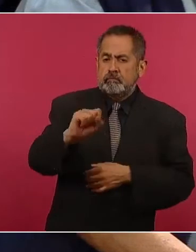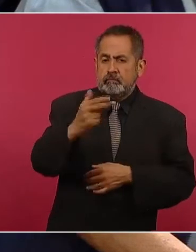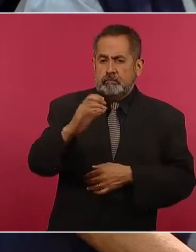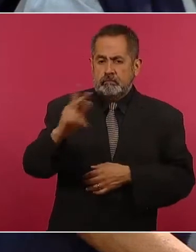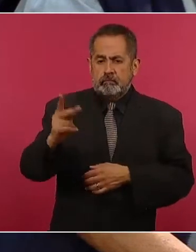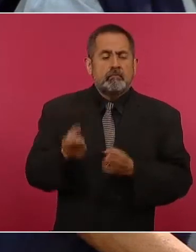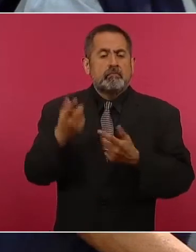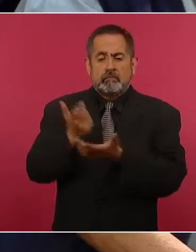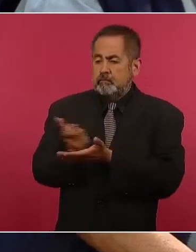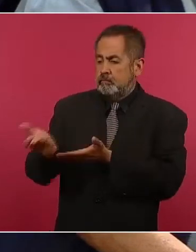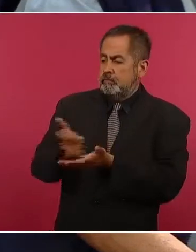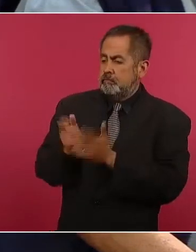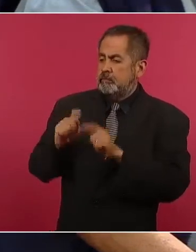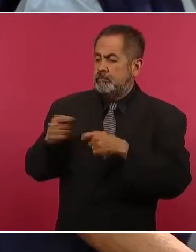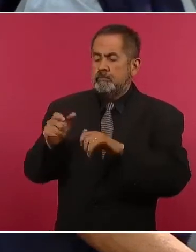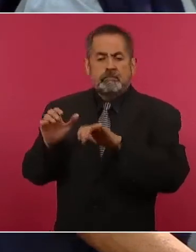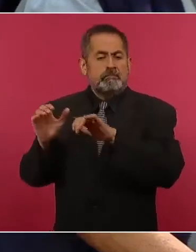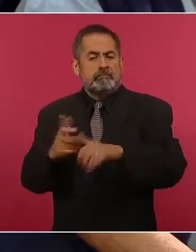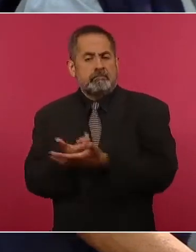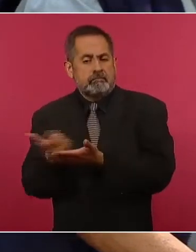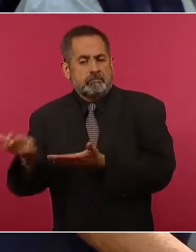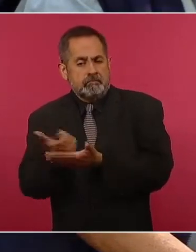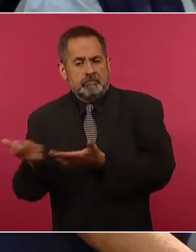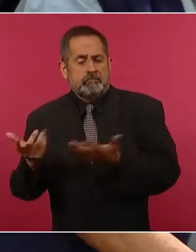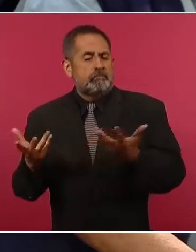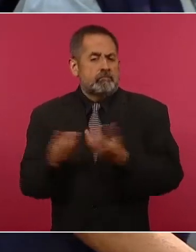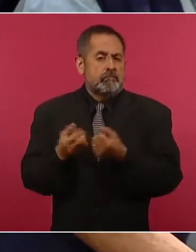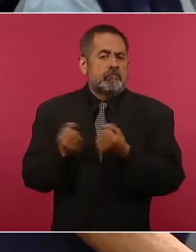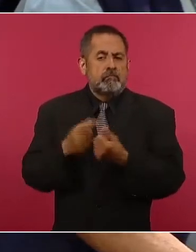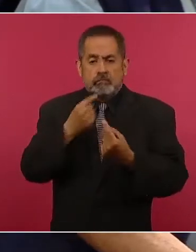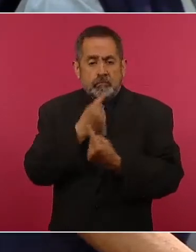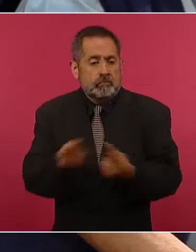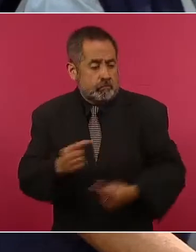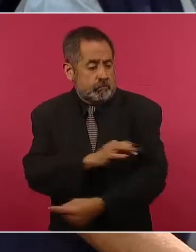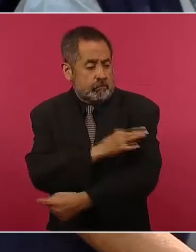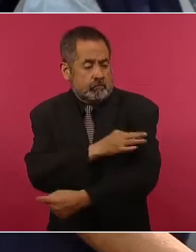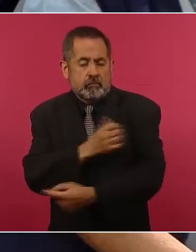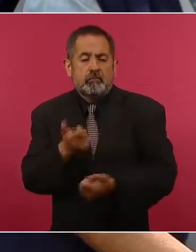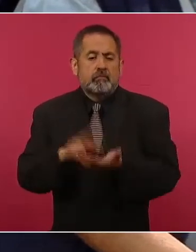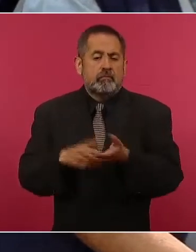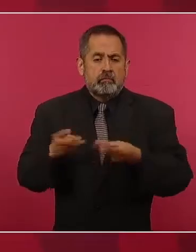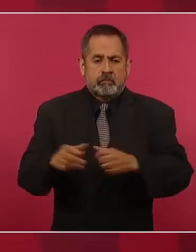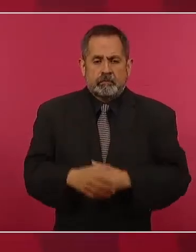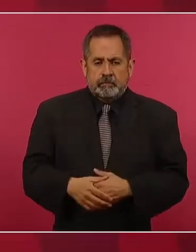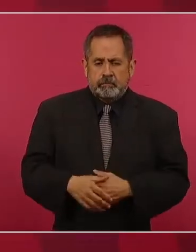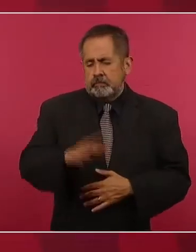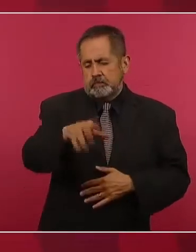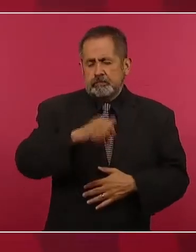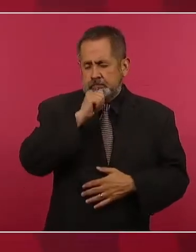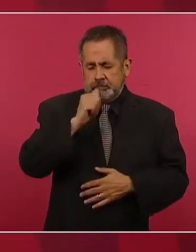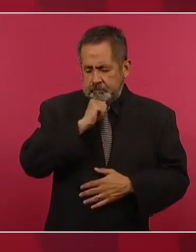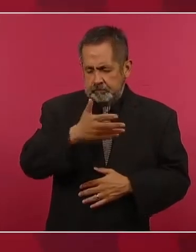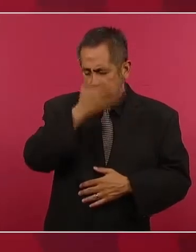se va a destinar para esta contratación y también para la compra de las vacunas para niños que había comentado? Sí, todavía no sabemos